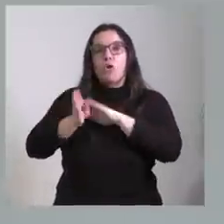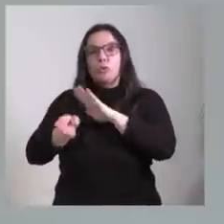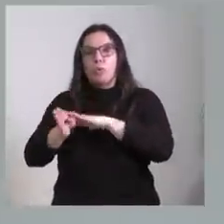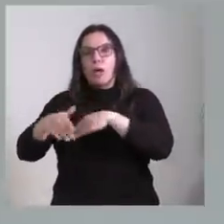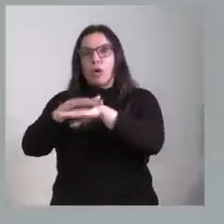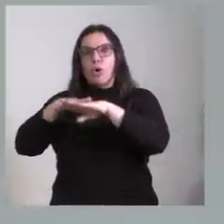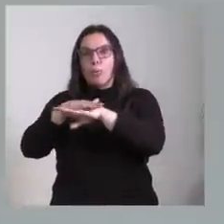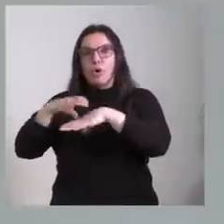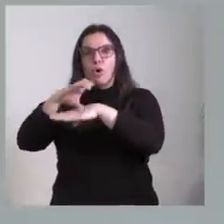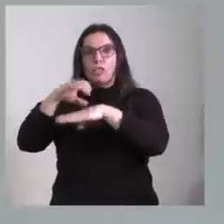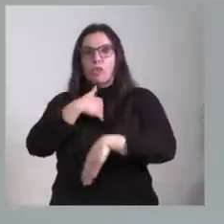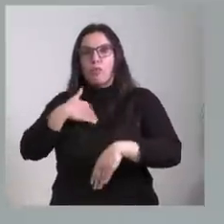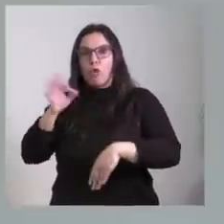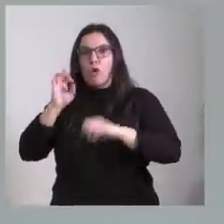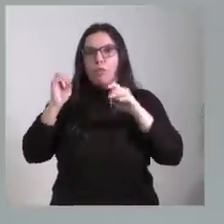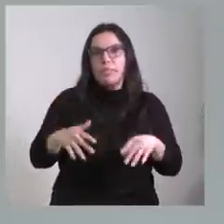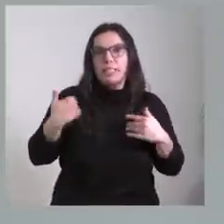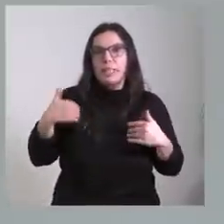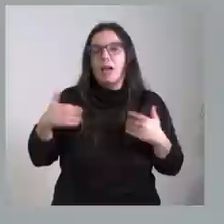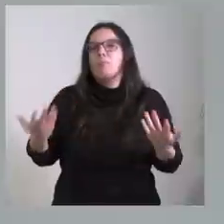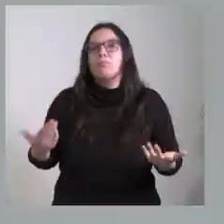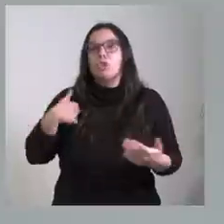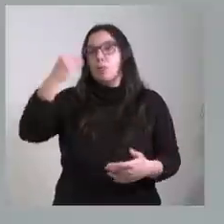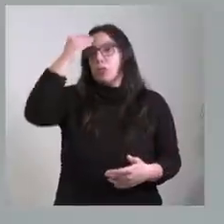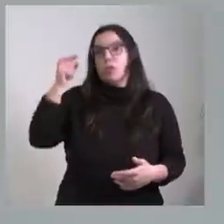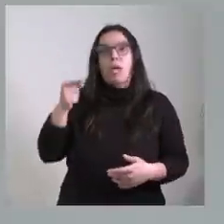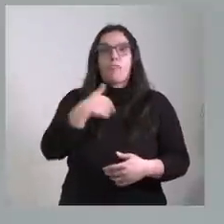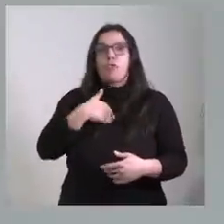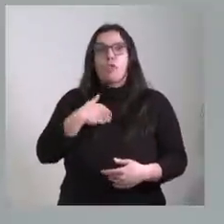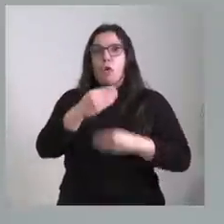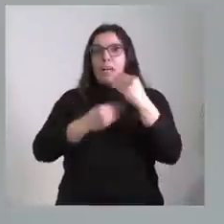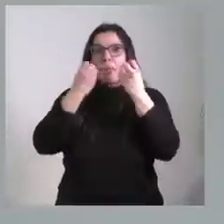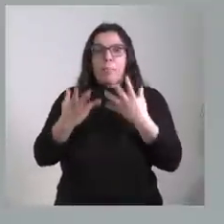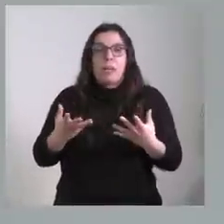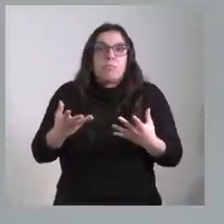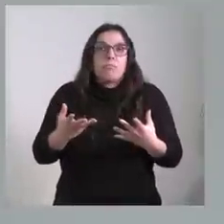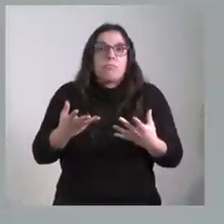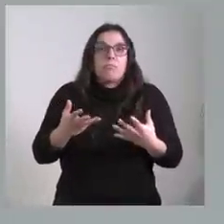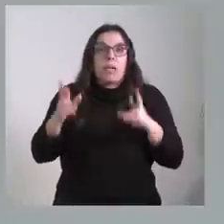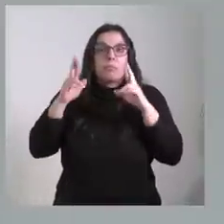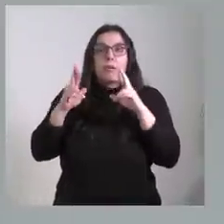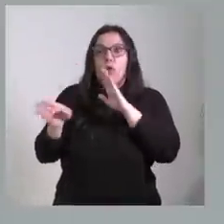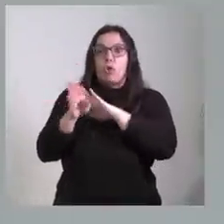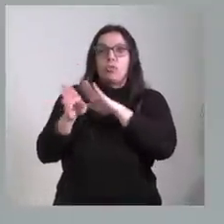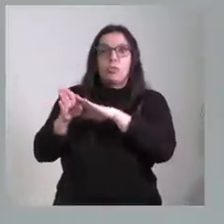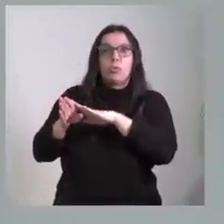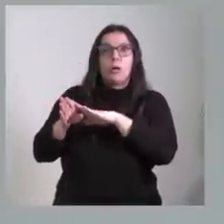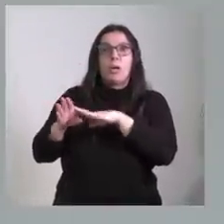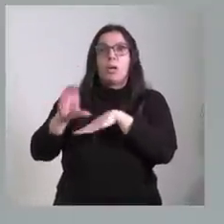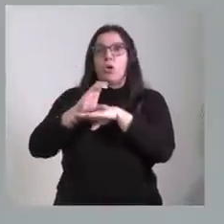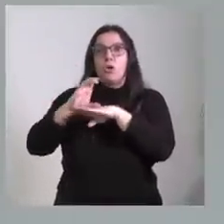en como consejero yo la verdad es que creo que está haciendo bien su función y espero que pueda seguir ejerciendo como